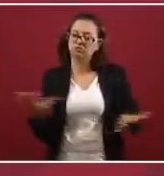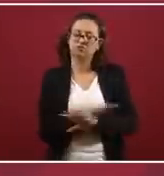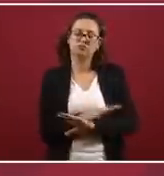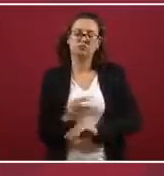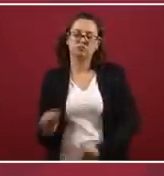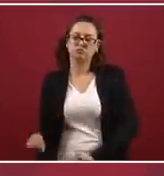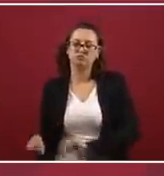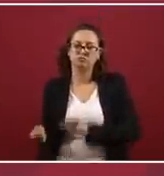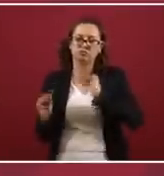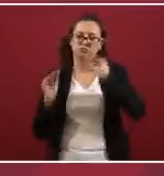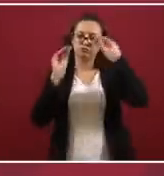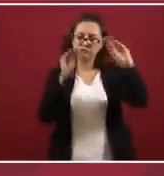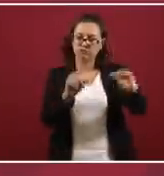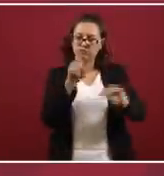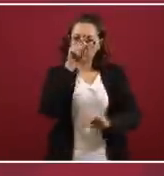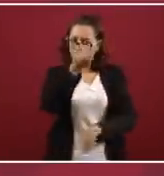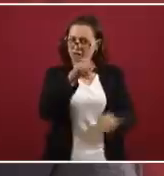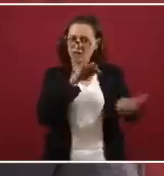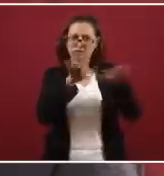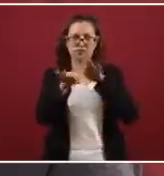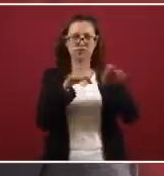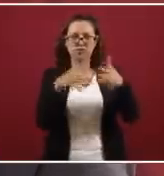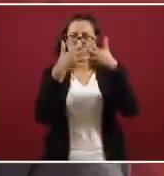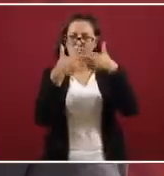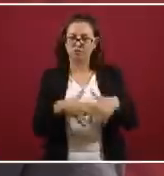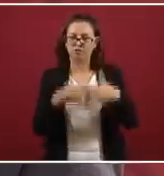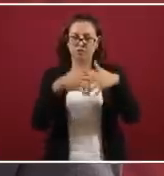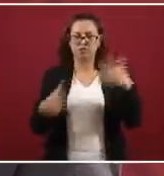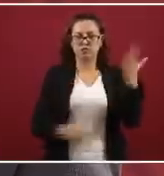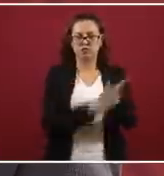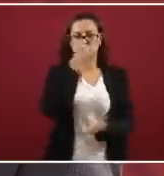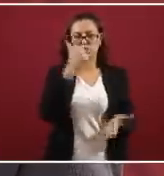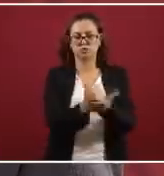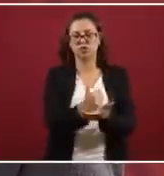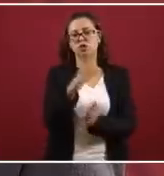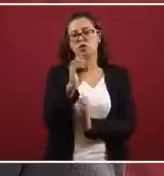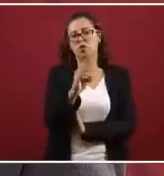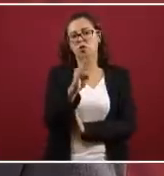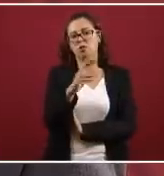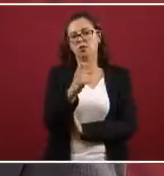va a funcionar desde Ciudad Obregón, Sonora.